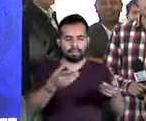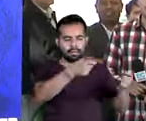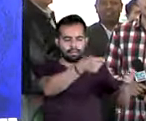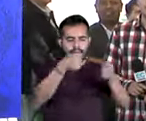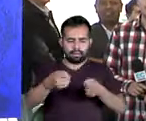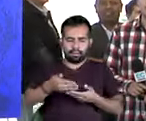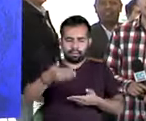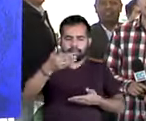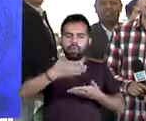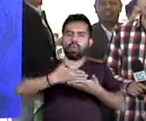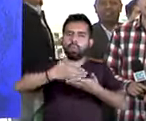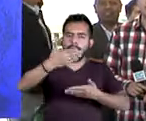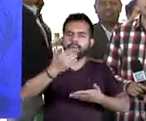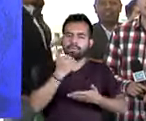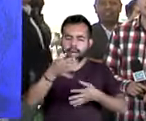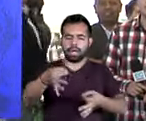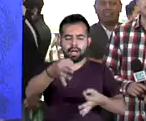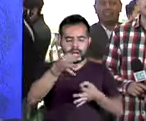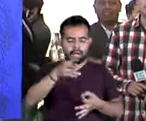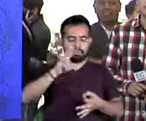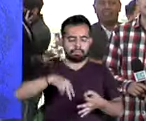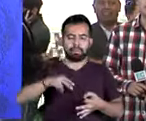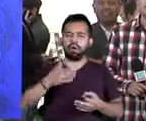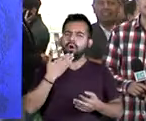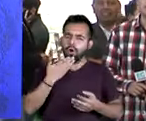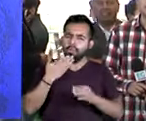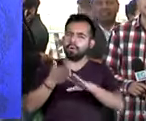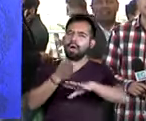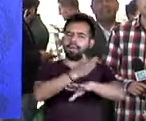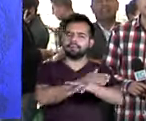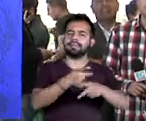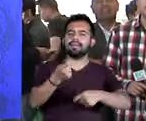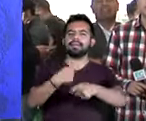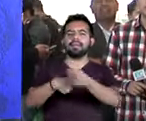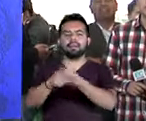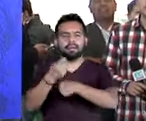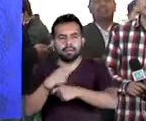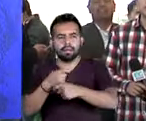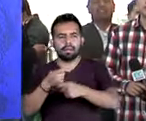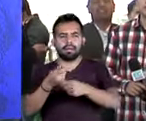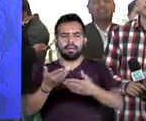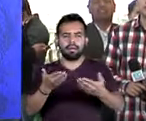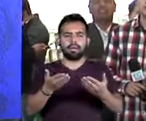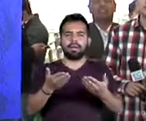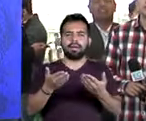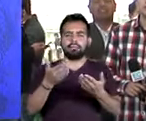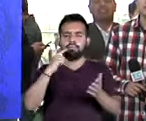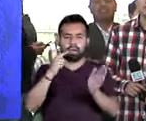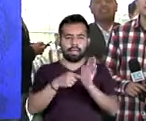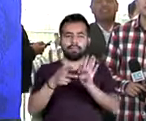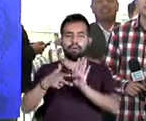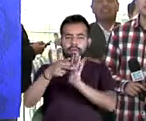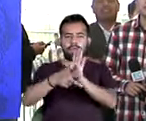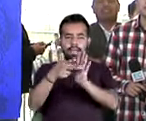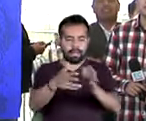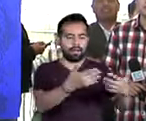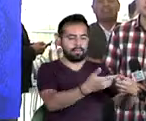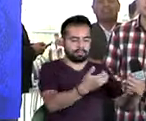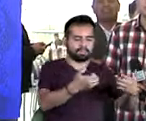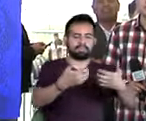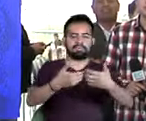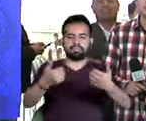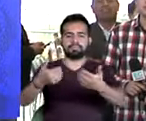puede ser que hayan generado una negociación sobre la cual, si el tren va a empezar a funcionar por partes, le paguen